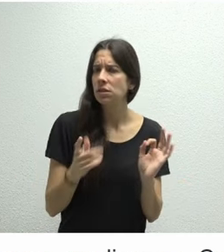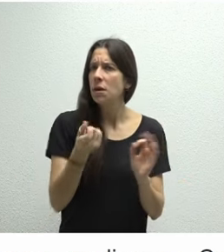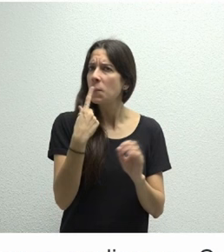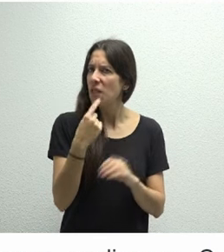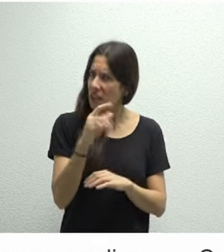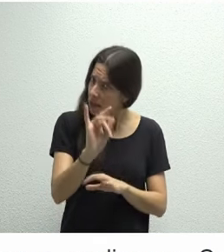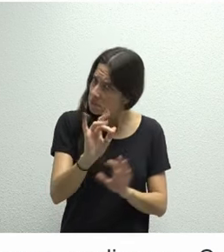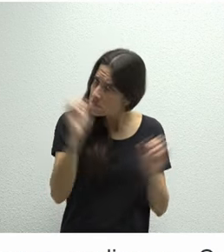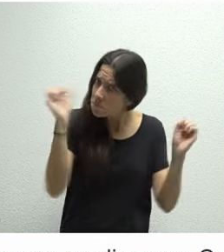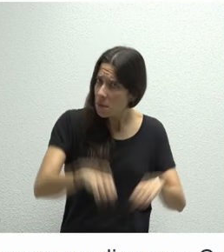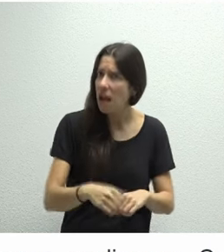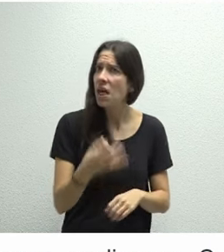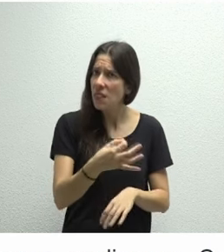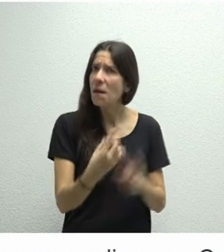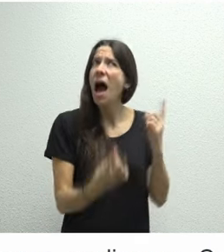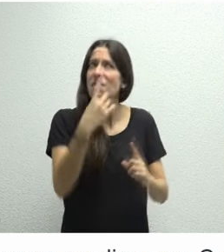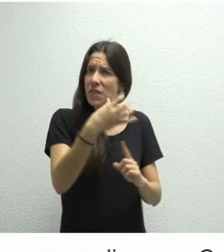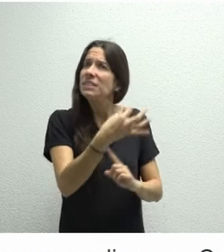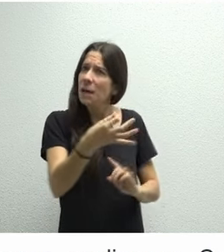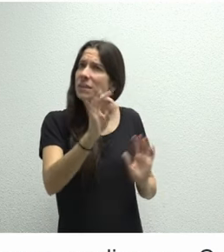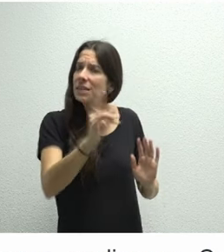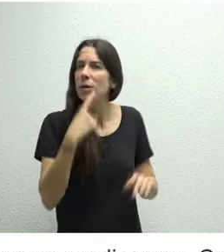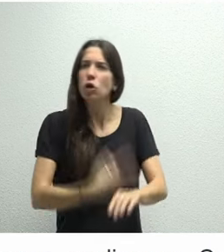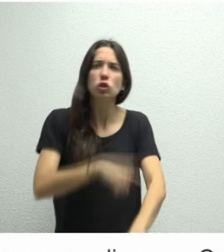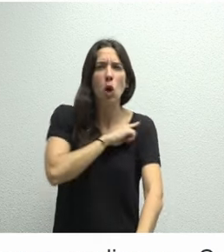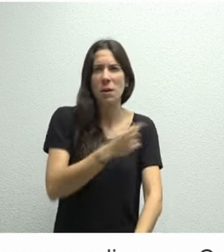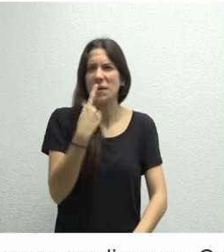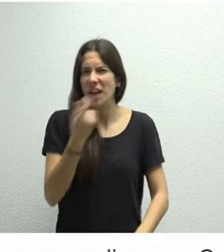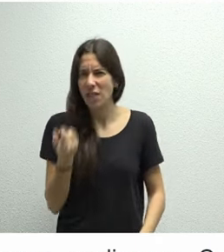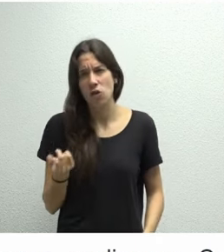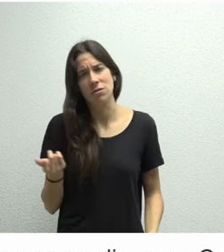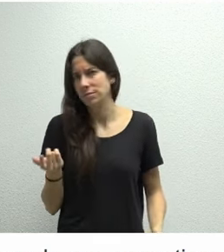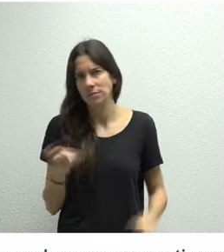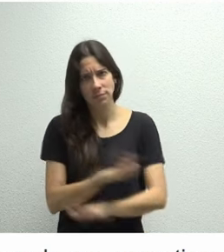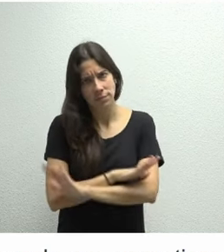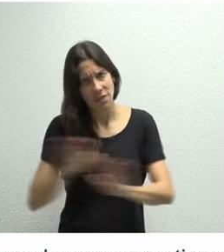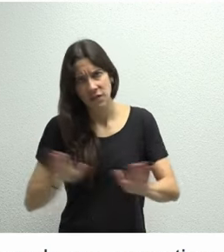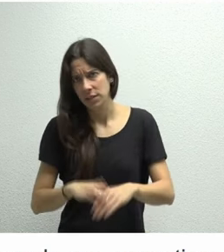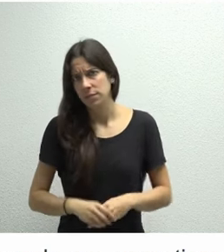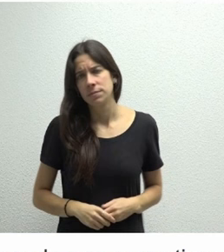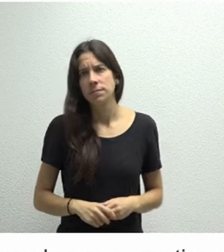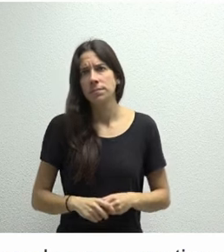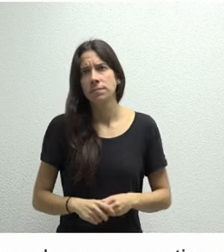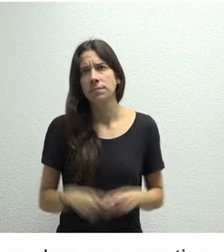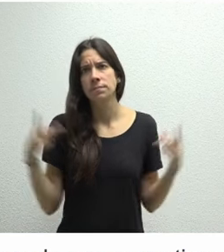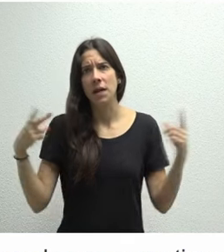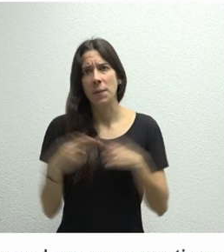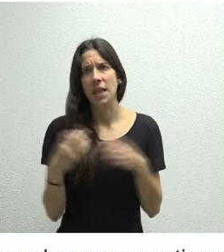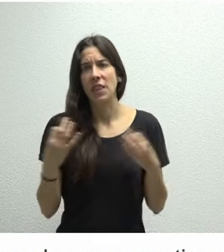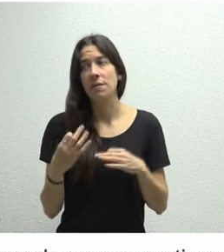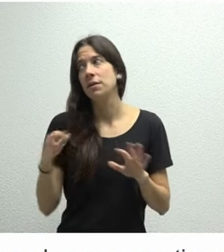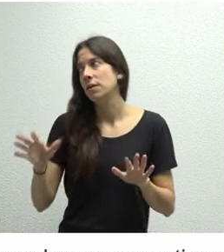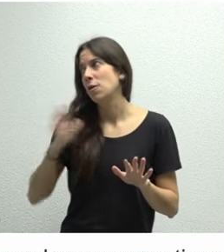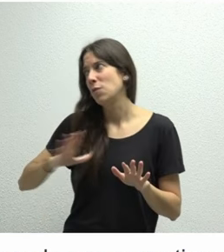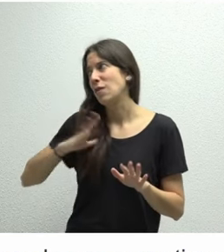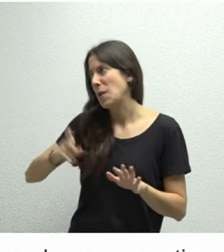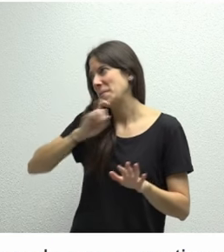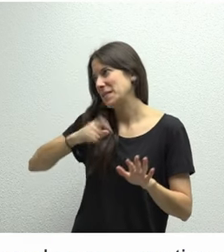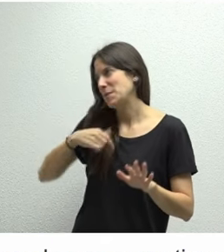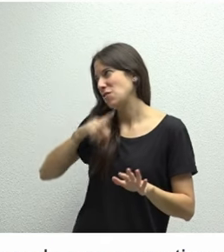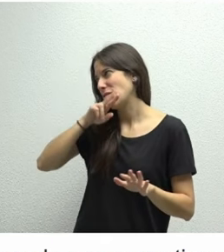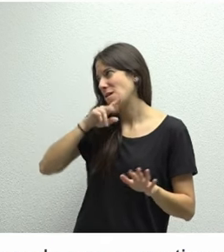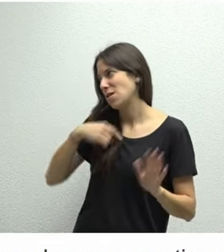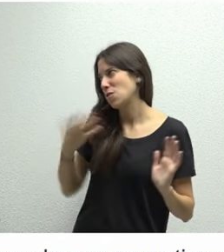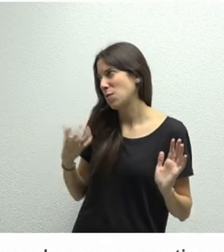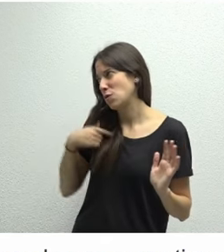medicar pero evitar la sobrem medicación y la sobrem medicalización vale amal avísame como voy per yo me puedo pasar aquí